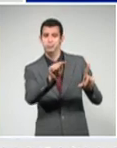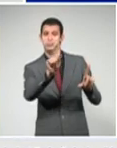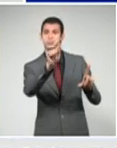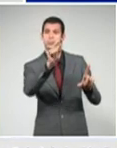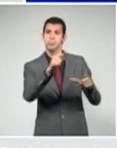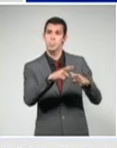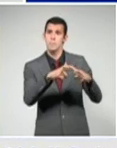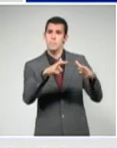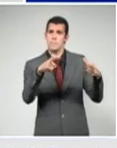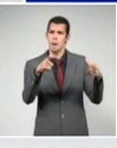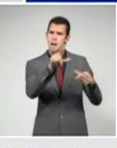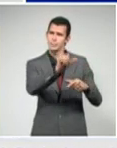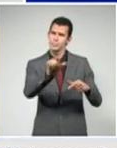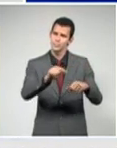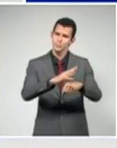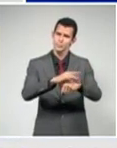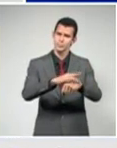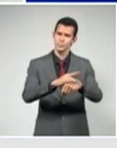sabemos que con las acciones que